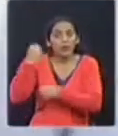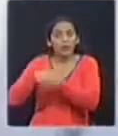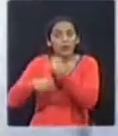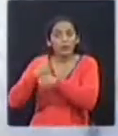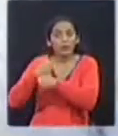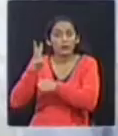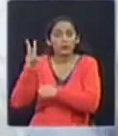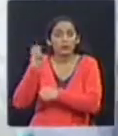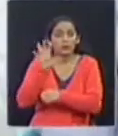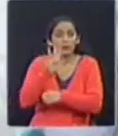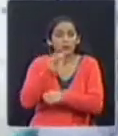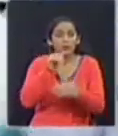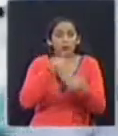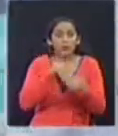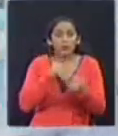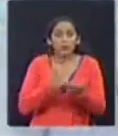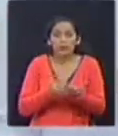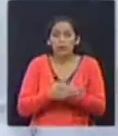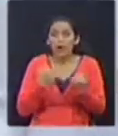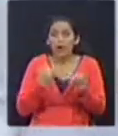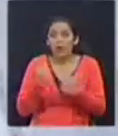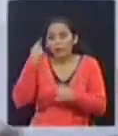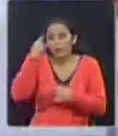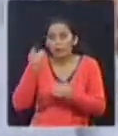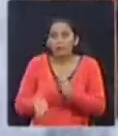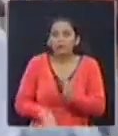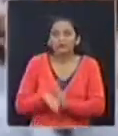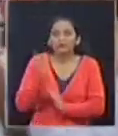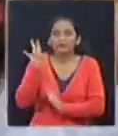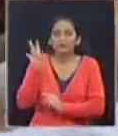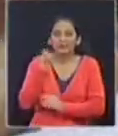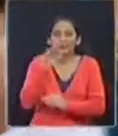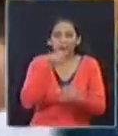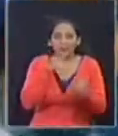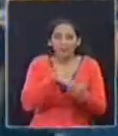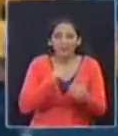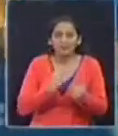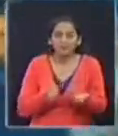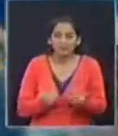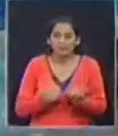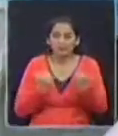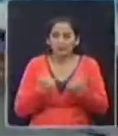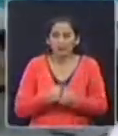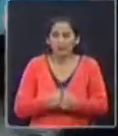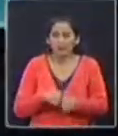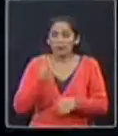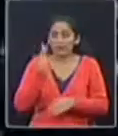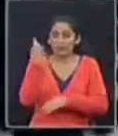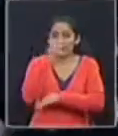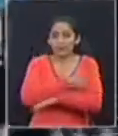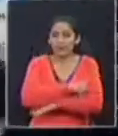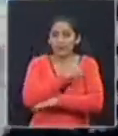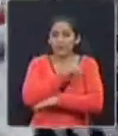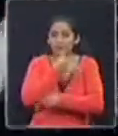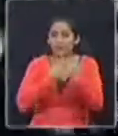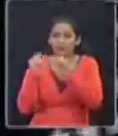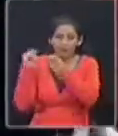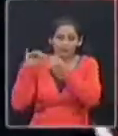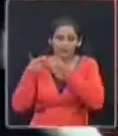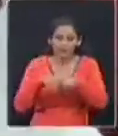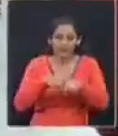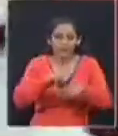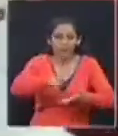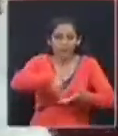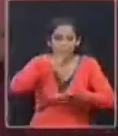hicimos 65. Hay 5 días para recrearse y saborear 100 platos de nuestra comida típica. Son